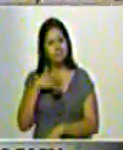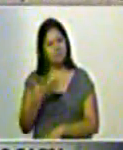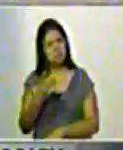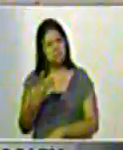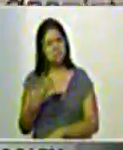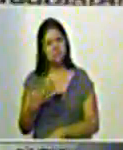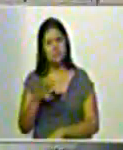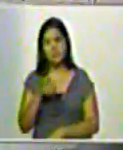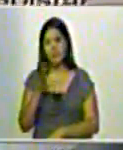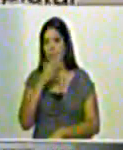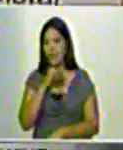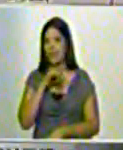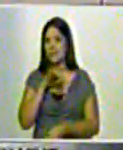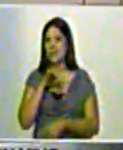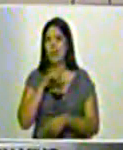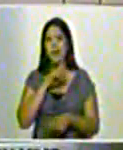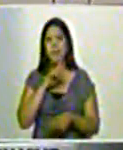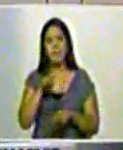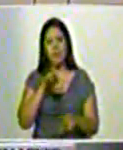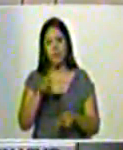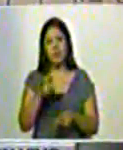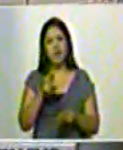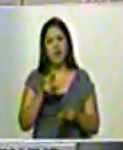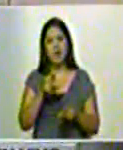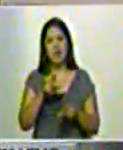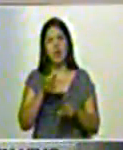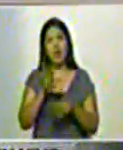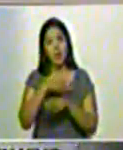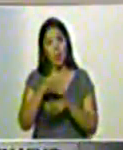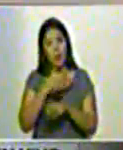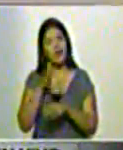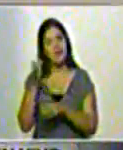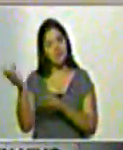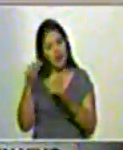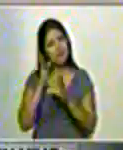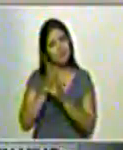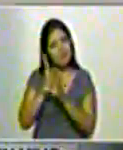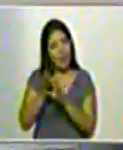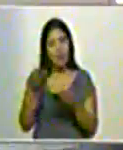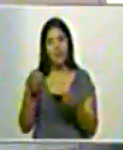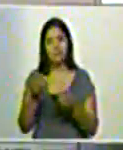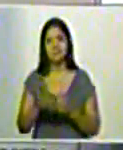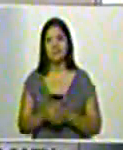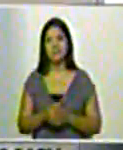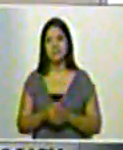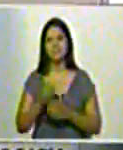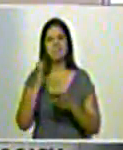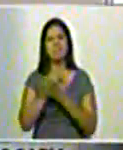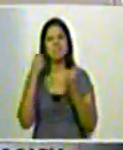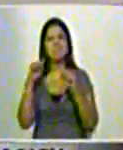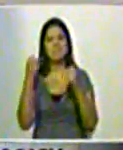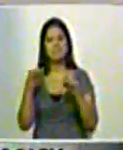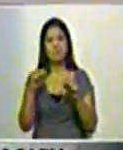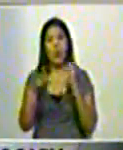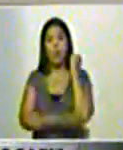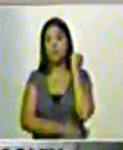¿Tú no tienes ahí una consulta los jueves en tu programa, Jorge? Llévalo. ¿Cuándo harán el simulacro con trampita y todo, TV? Decía el